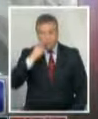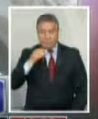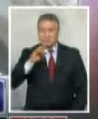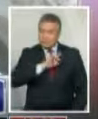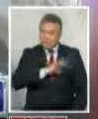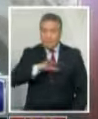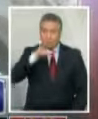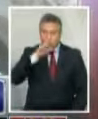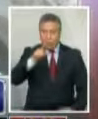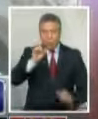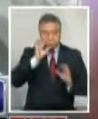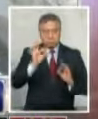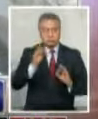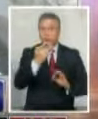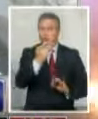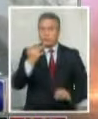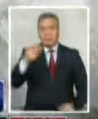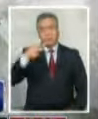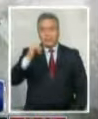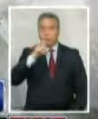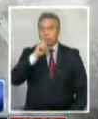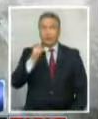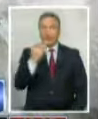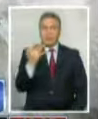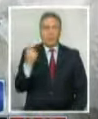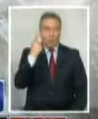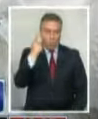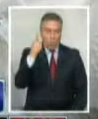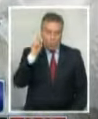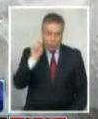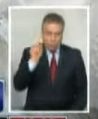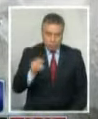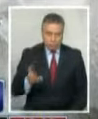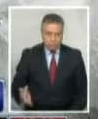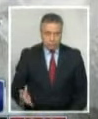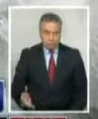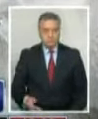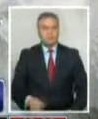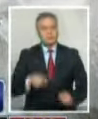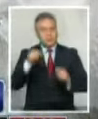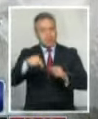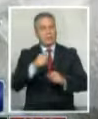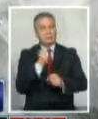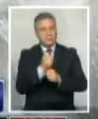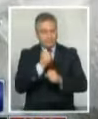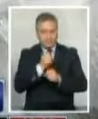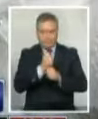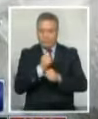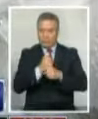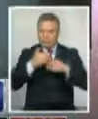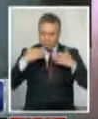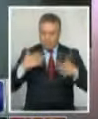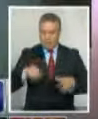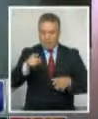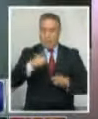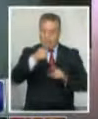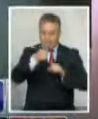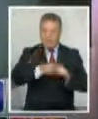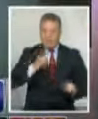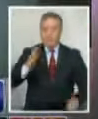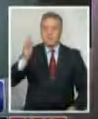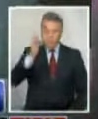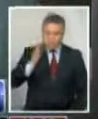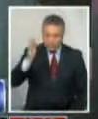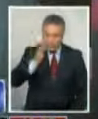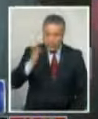hito era el hito número uno. Señor Navarro, ¿y qué pasa con el trabajo que hicieron los peritos en el mes de febrero, post